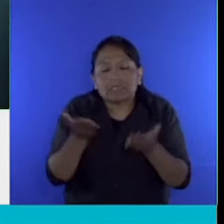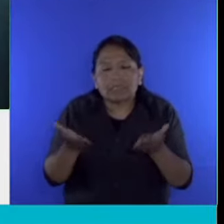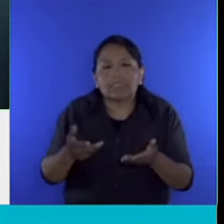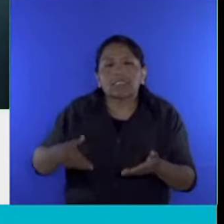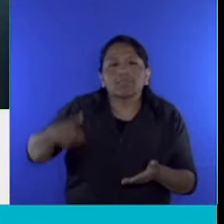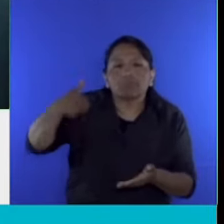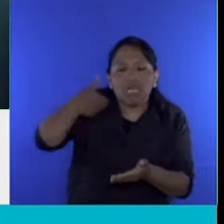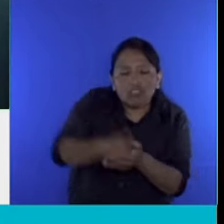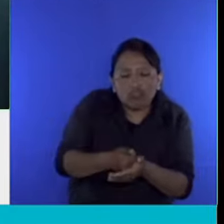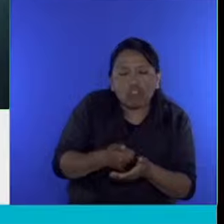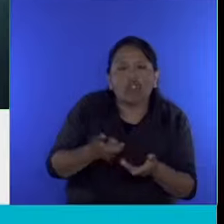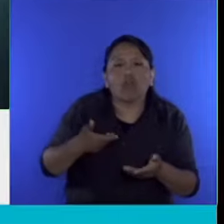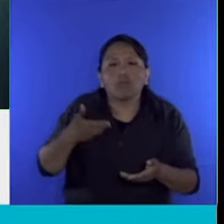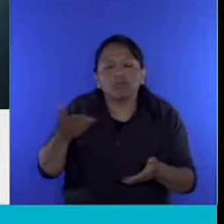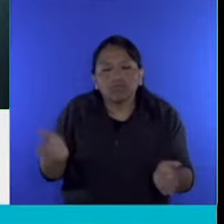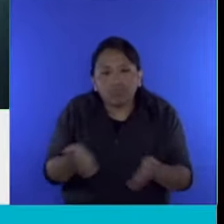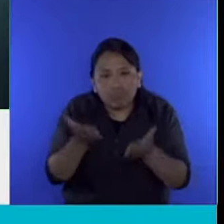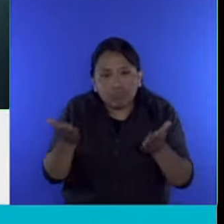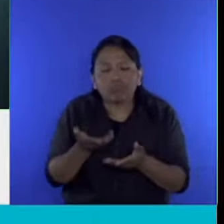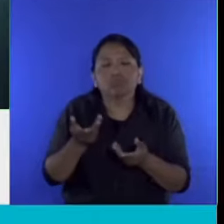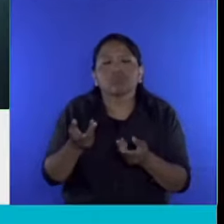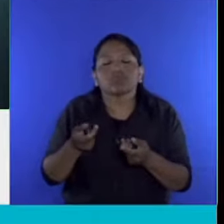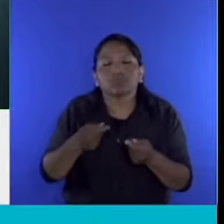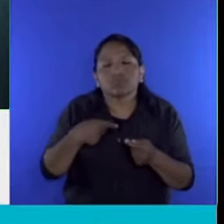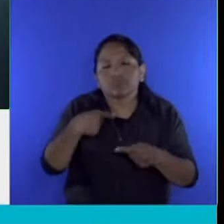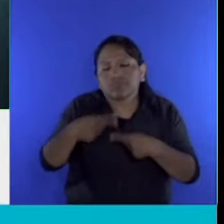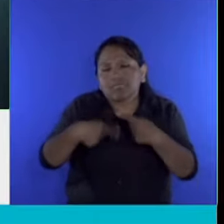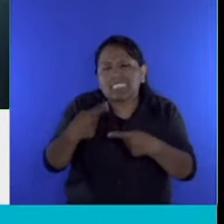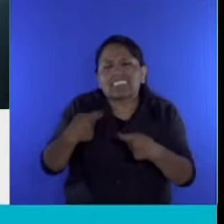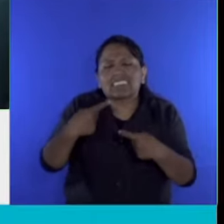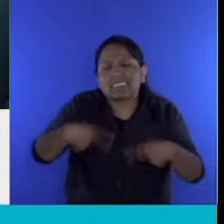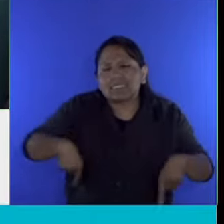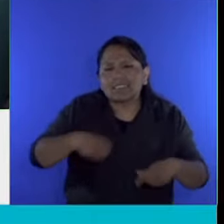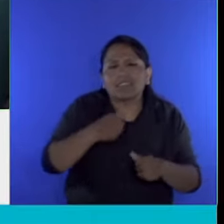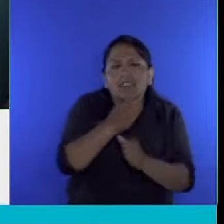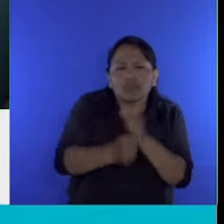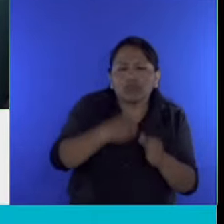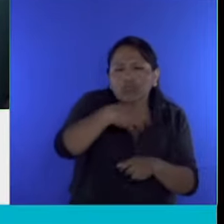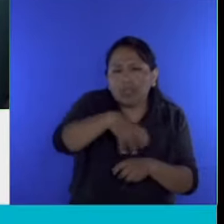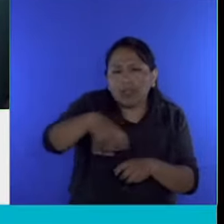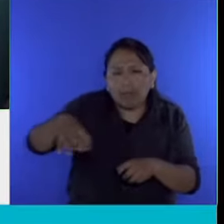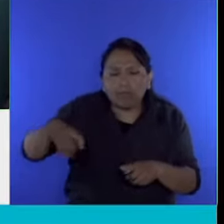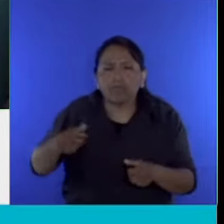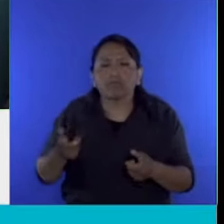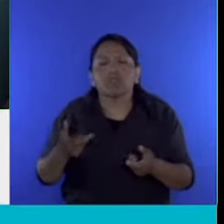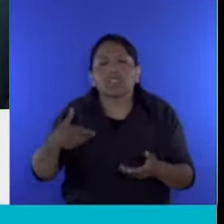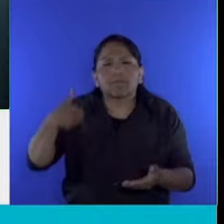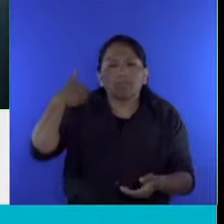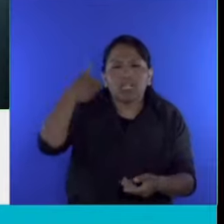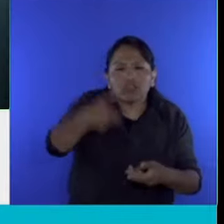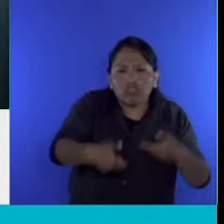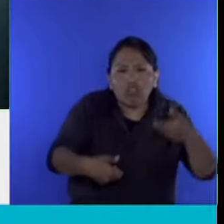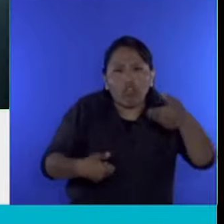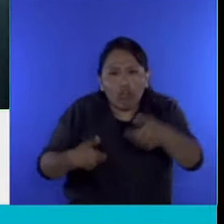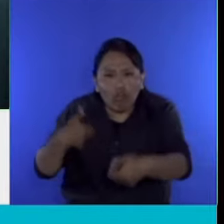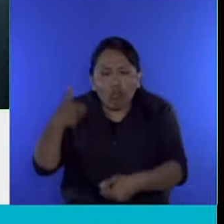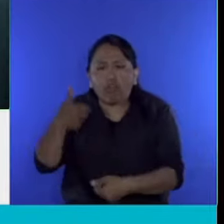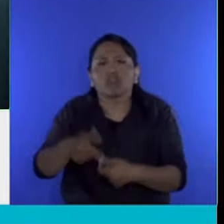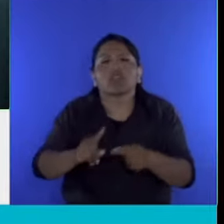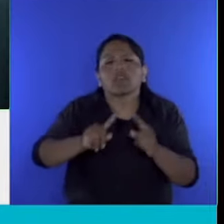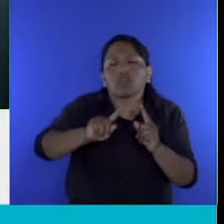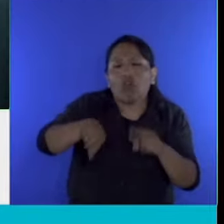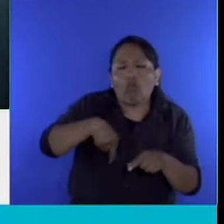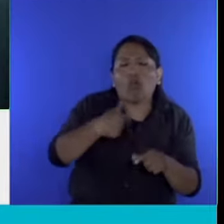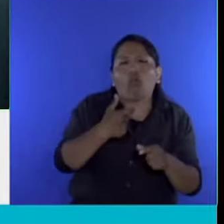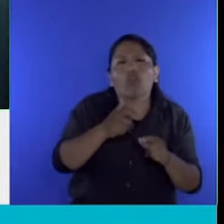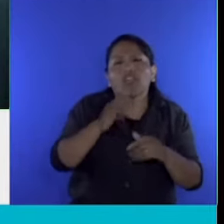en el ámbito de la cadena de suministros de las distintas industrias creativas que impulsan la inversión en otras cadenas